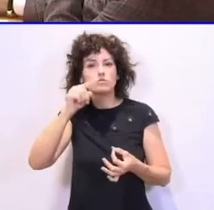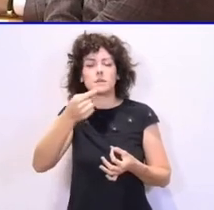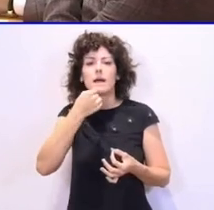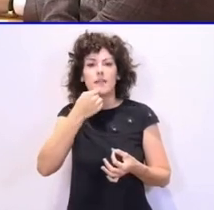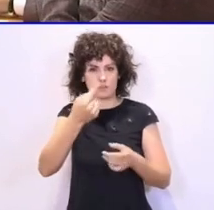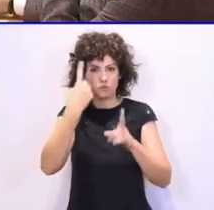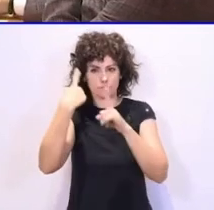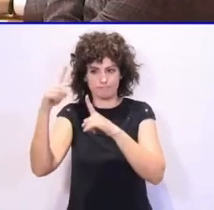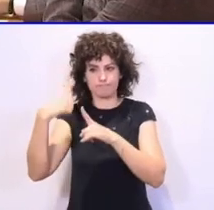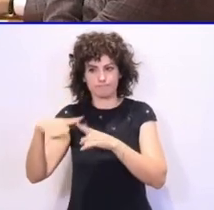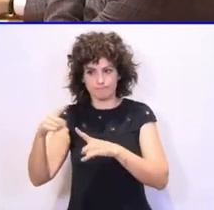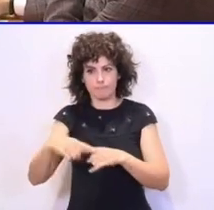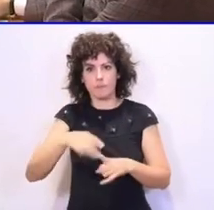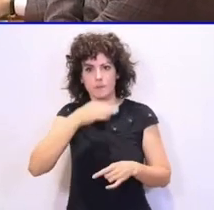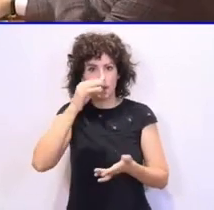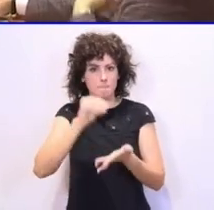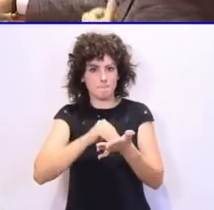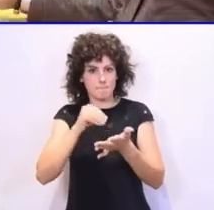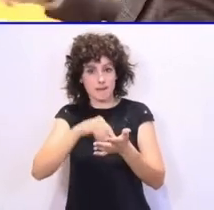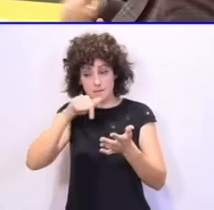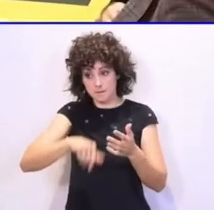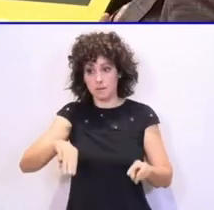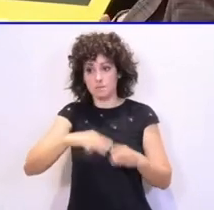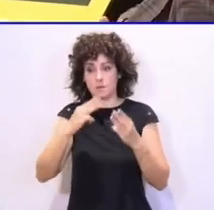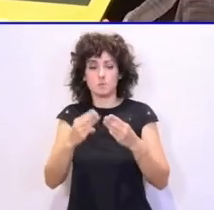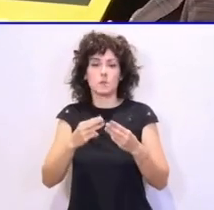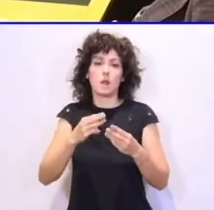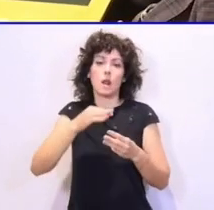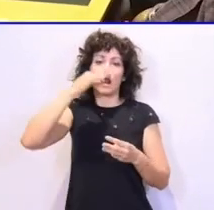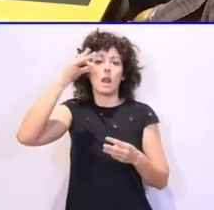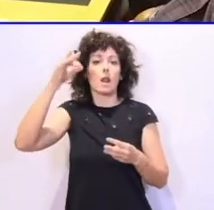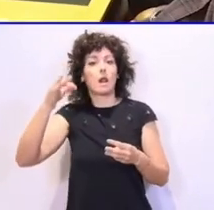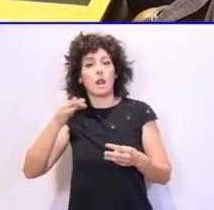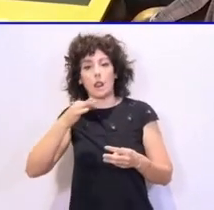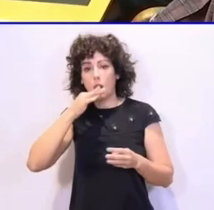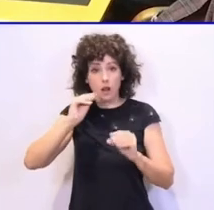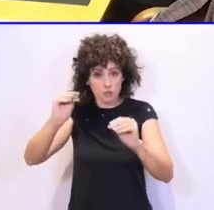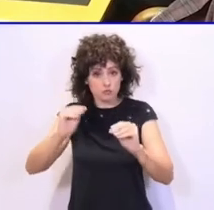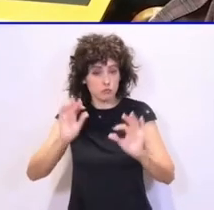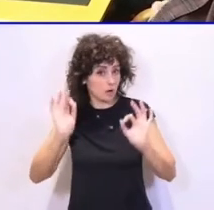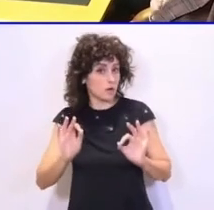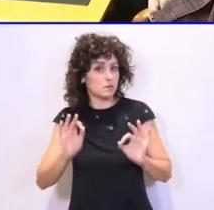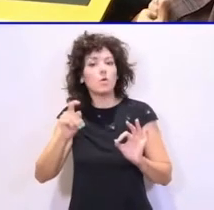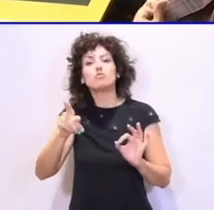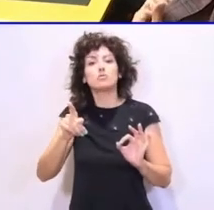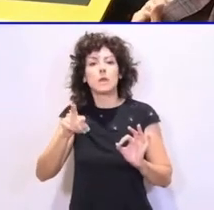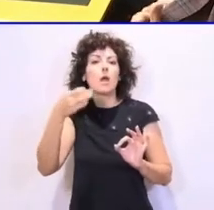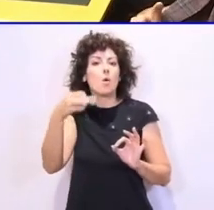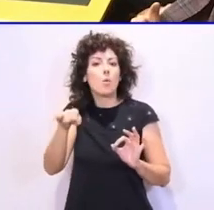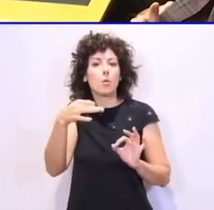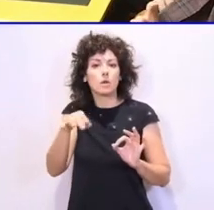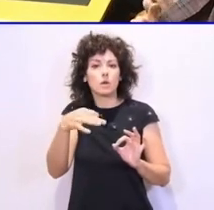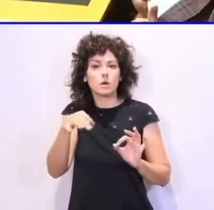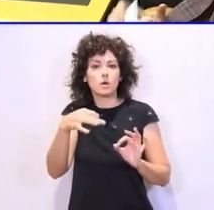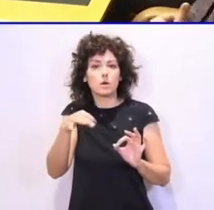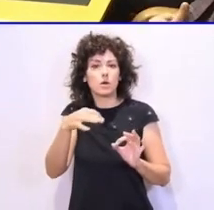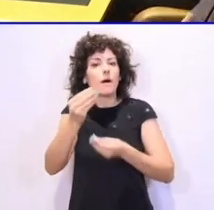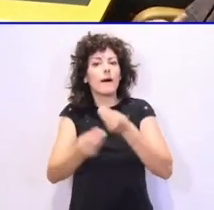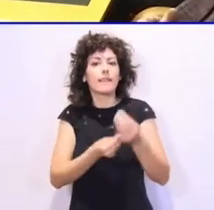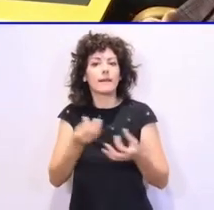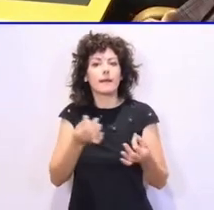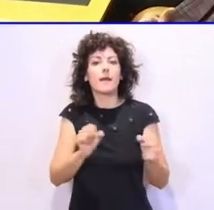distintas intervenciones en este parlamento con su gran elocuencia que usted lo único que que va a hacer